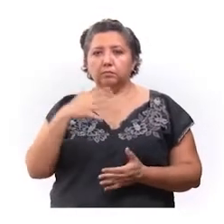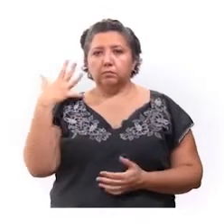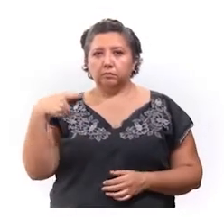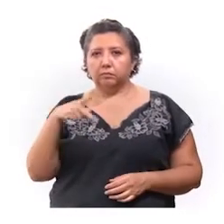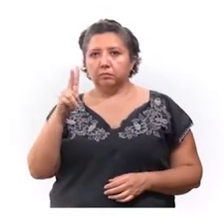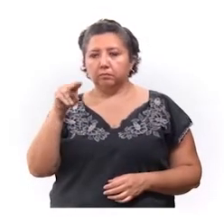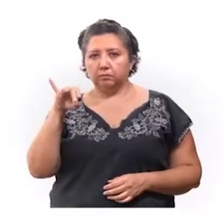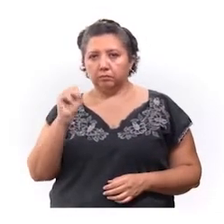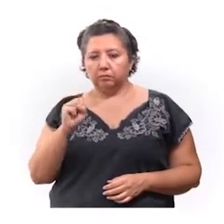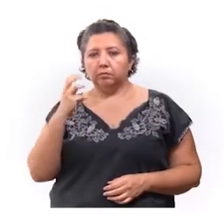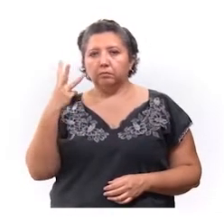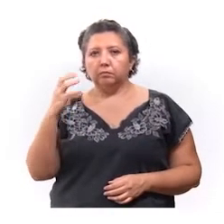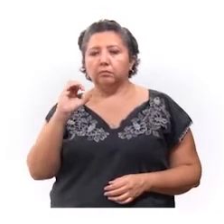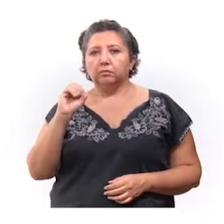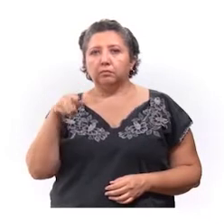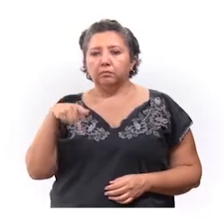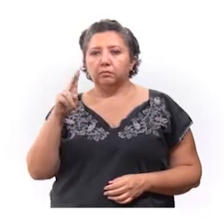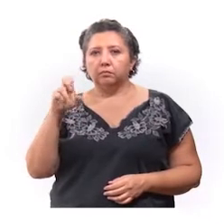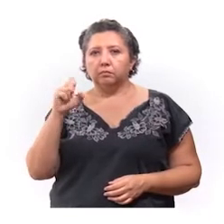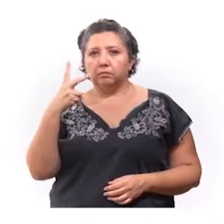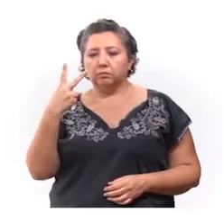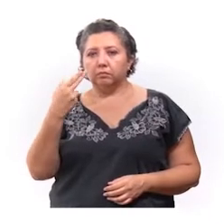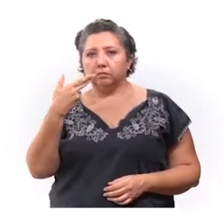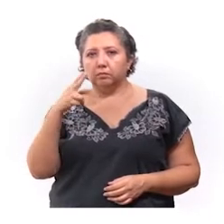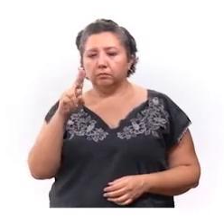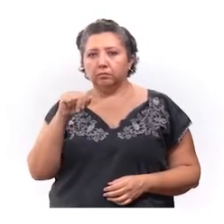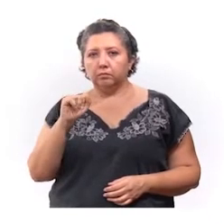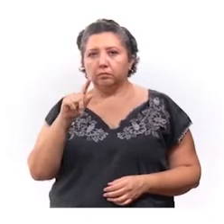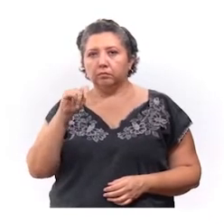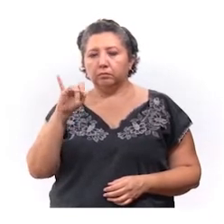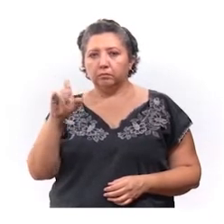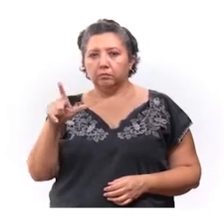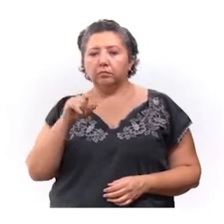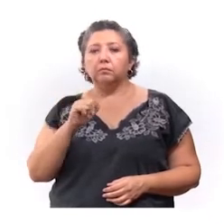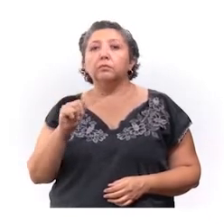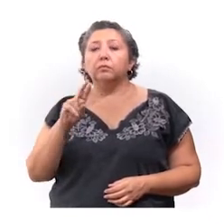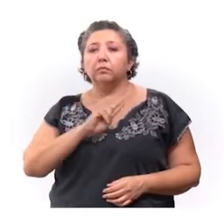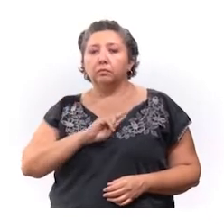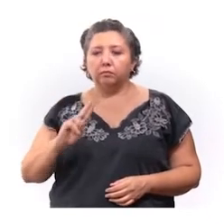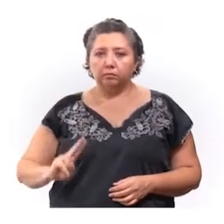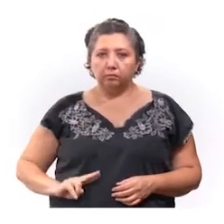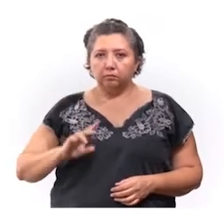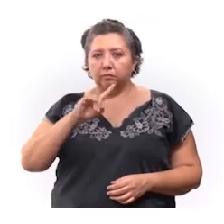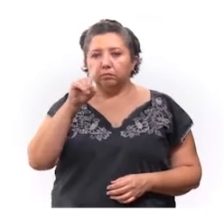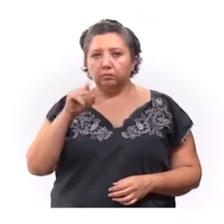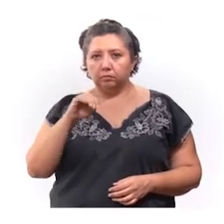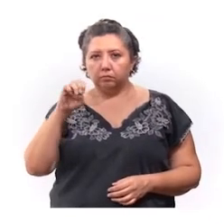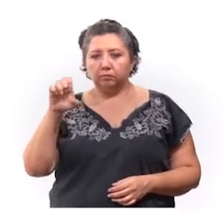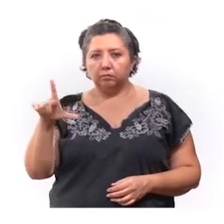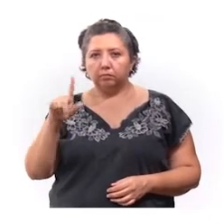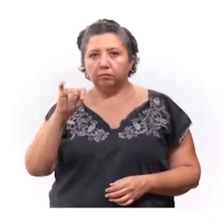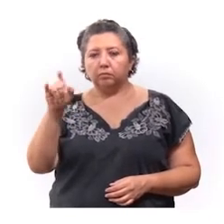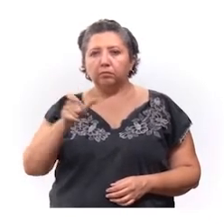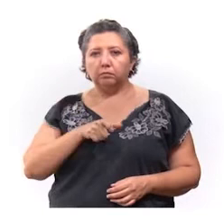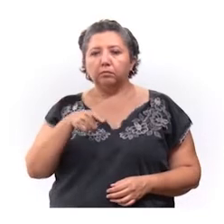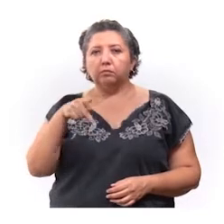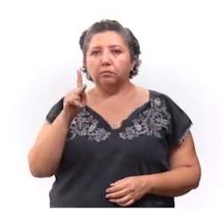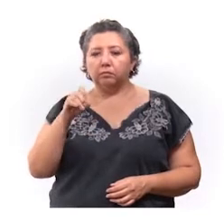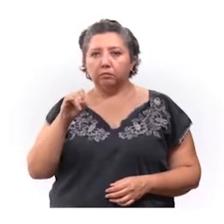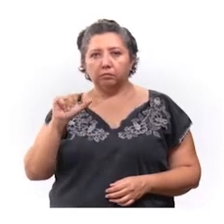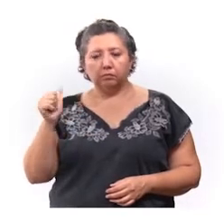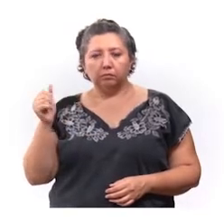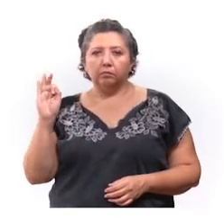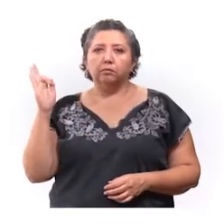5 en Canacín, 3 en Concal, 2 en Junucma, Ticul y Umán, y 1 en San, Semul, Zacalum, Tixcocop y 1